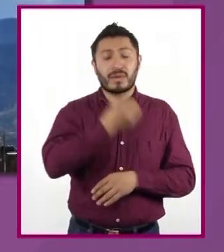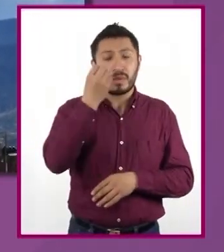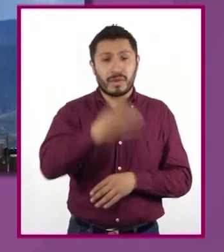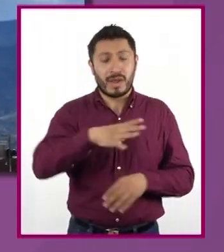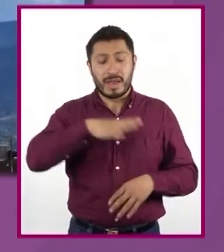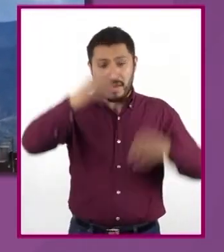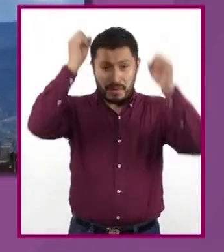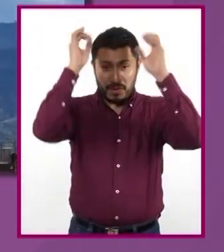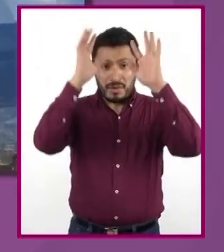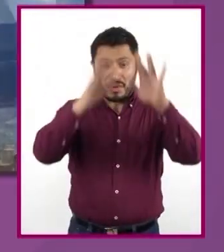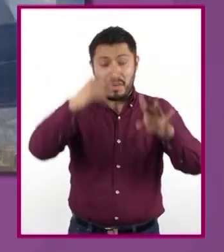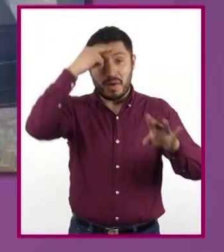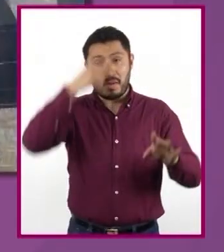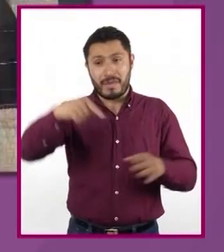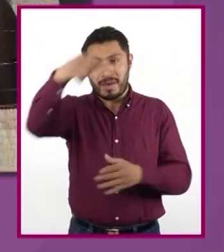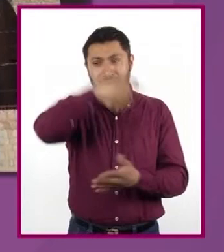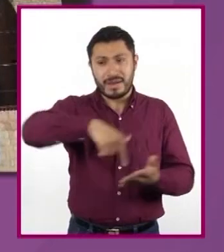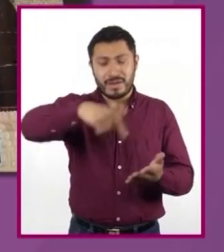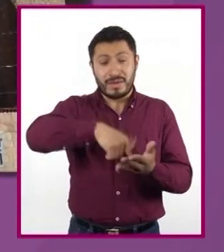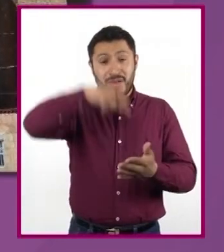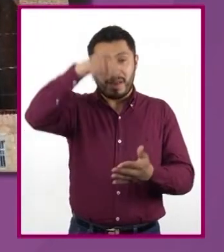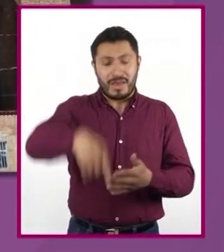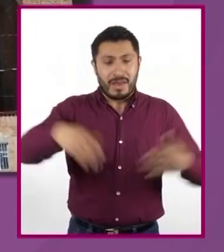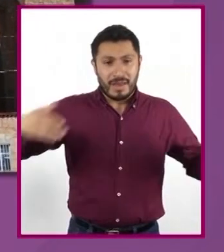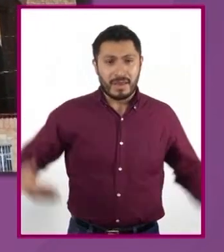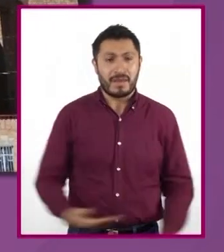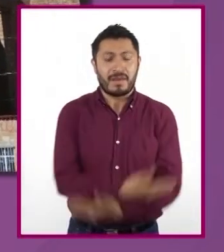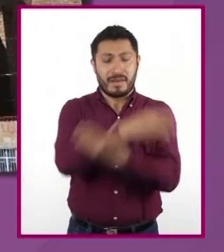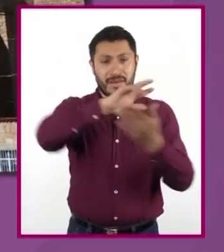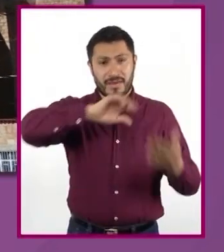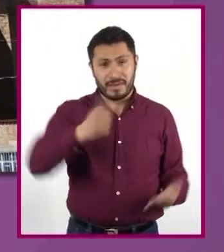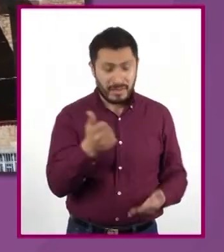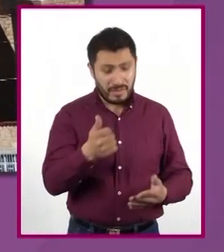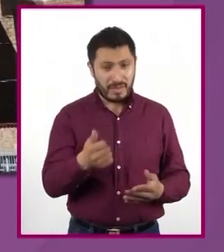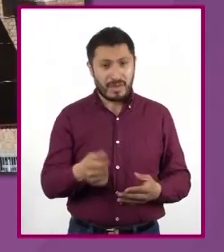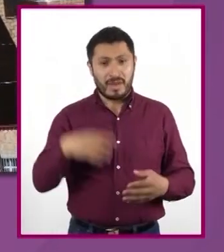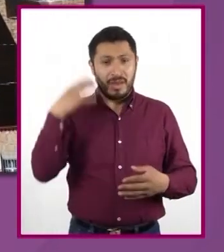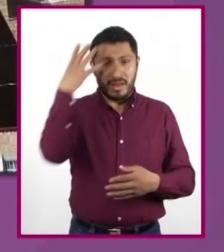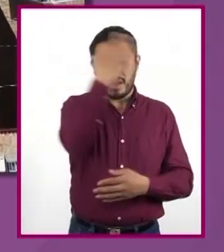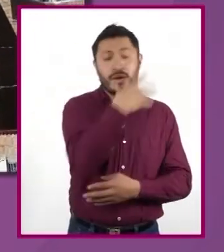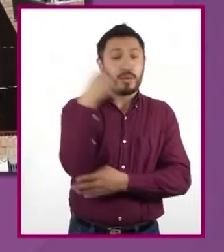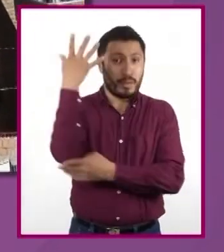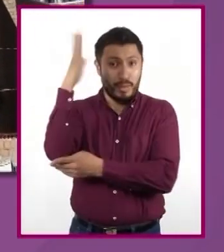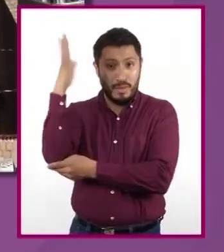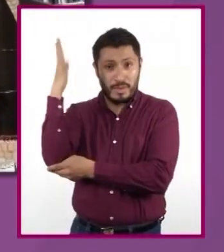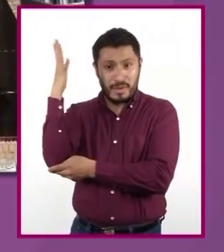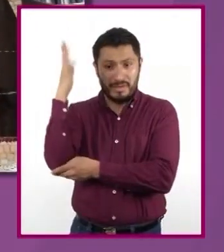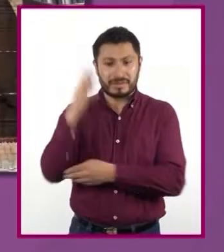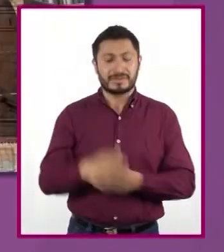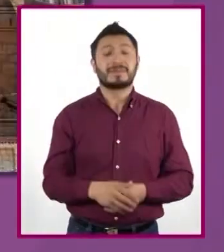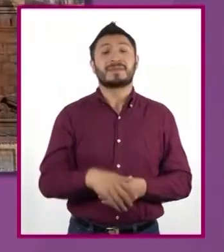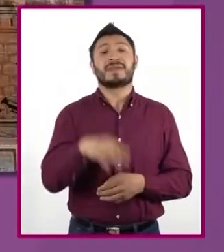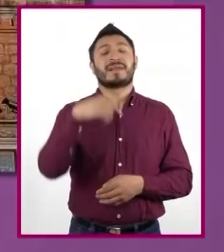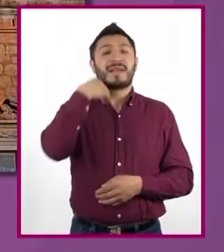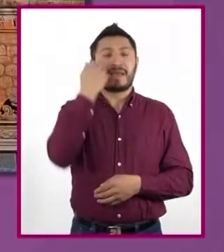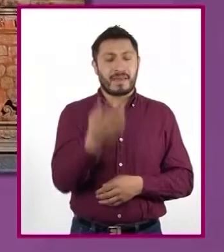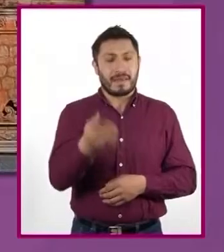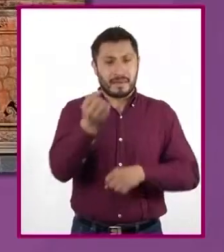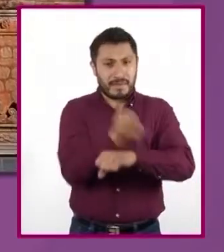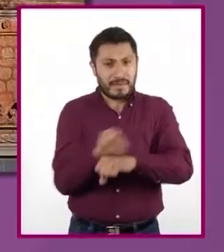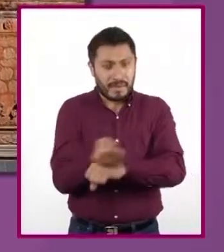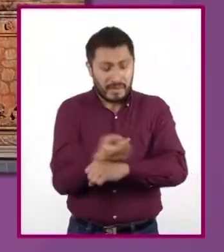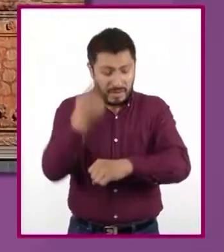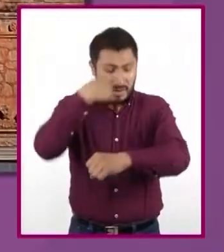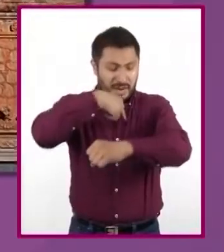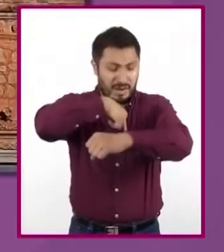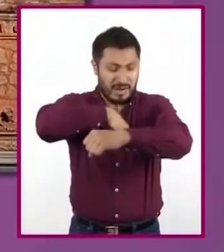bendición para que en esta tierra nazca otra rama de su frondoso árbol. Quiero que mi sangre,